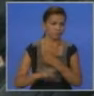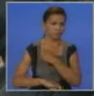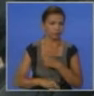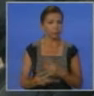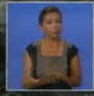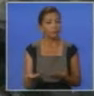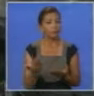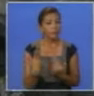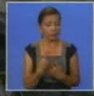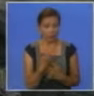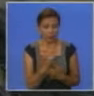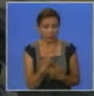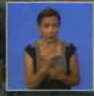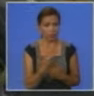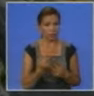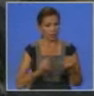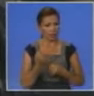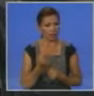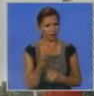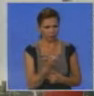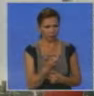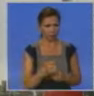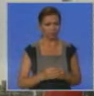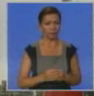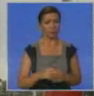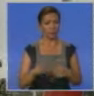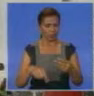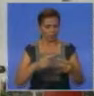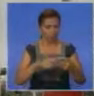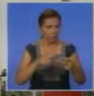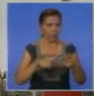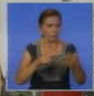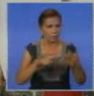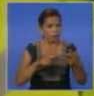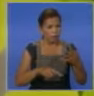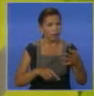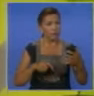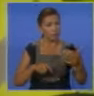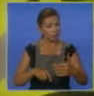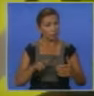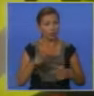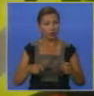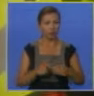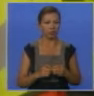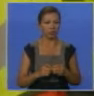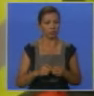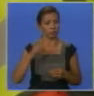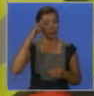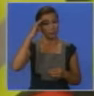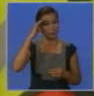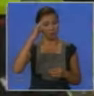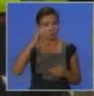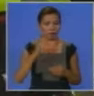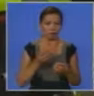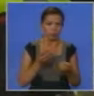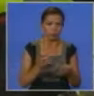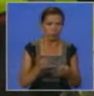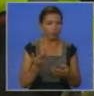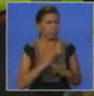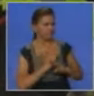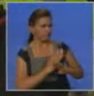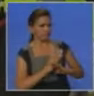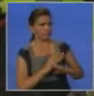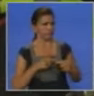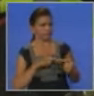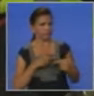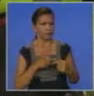favor. Y luego otros 3 más. Los conductores infractores de la ley de tránsito se muestran a la defensiva. No, tenga la